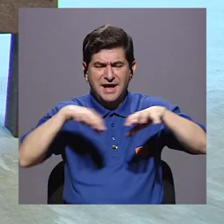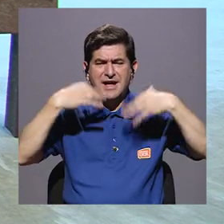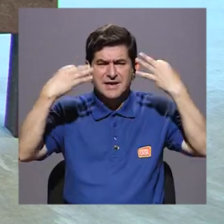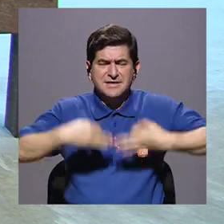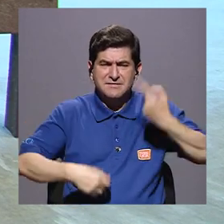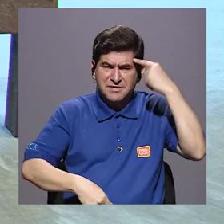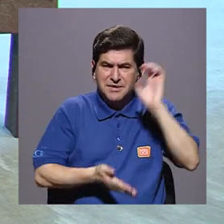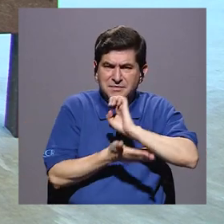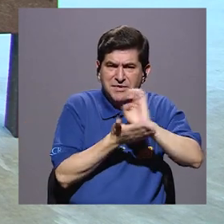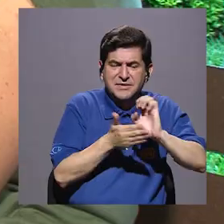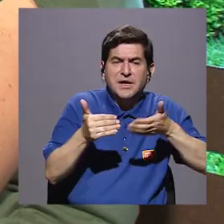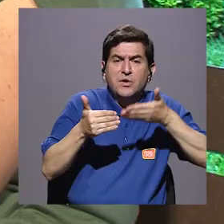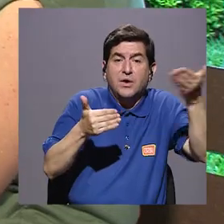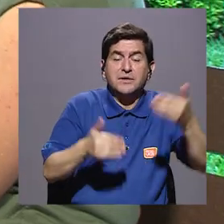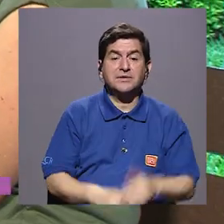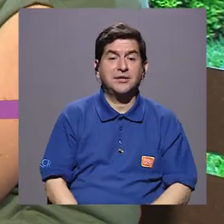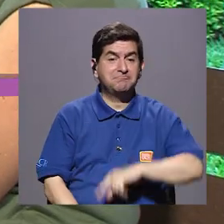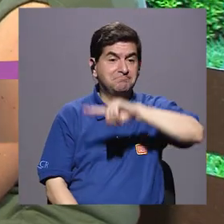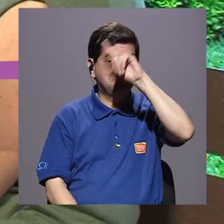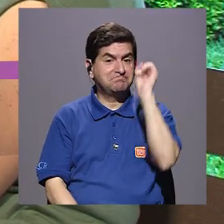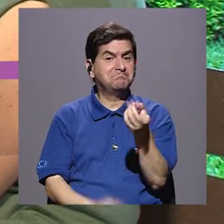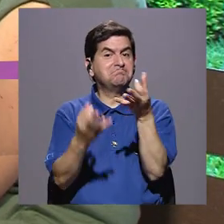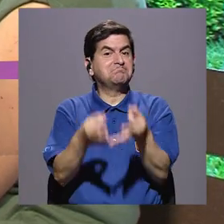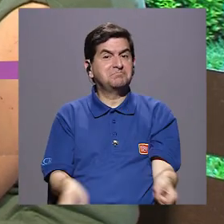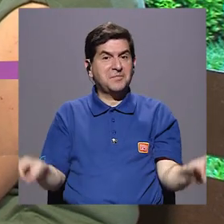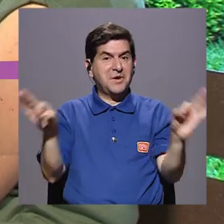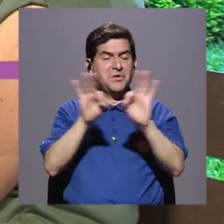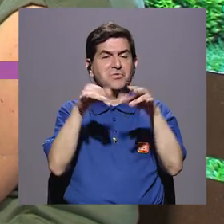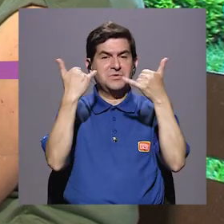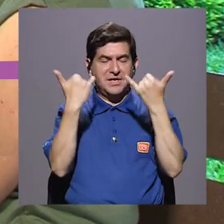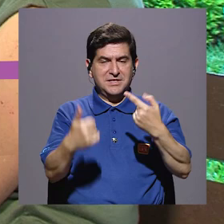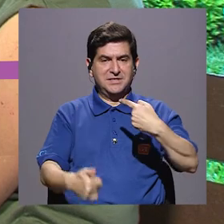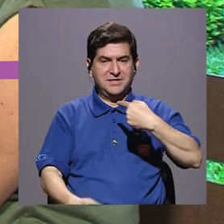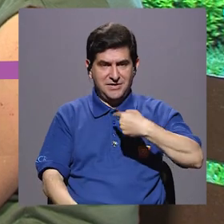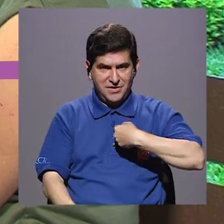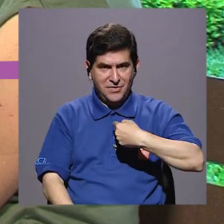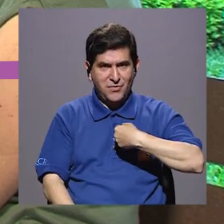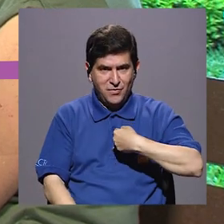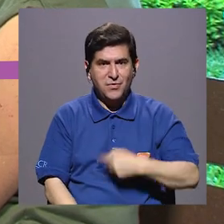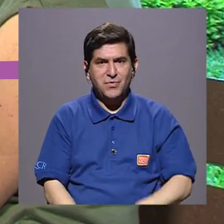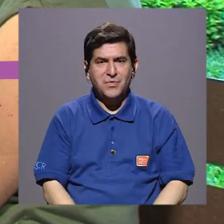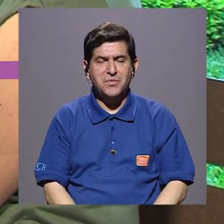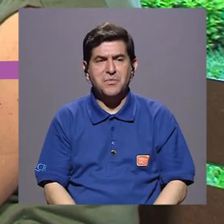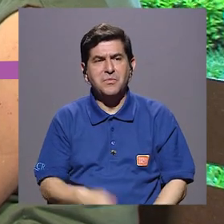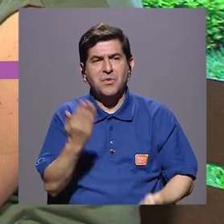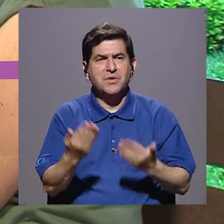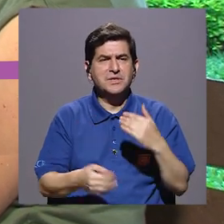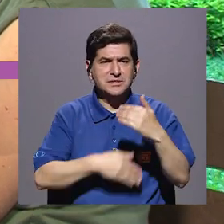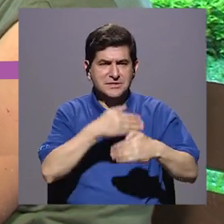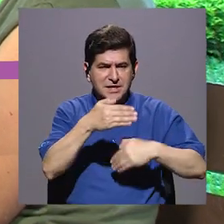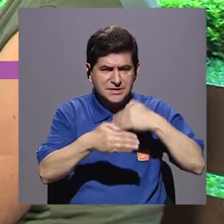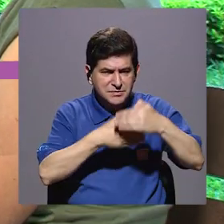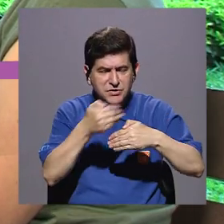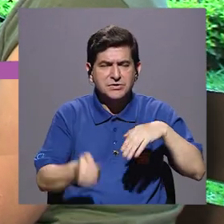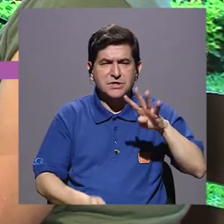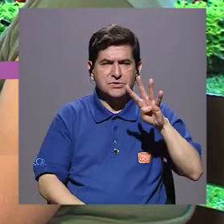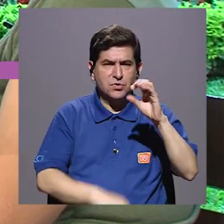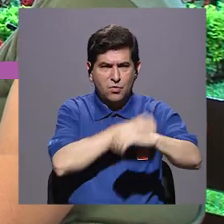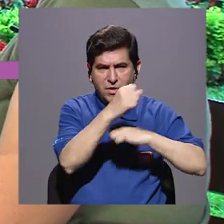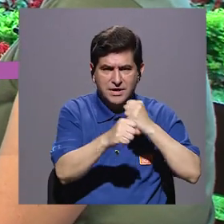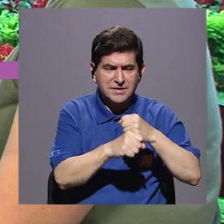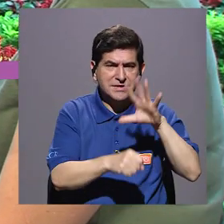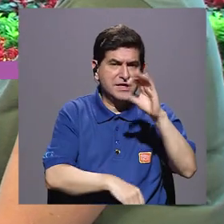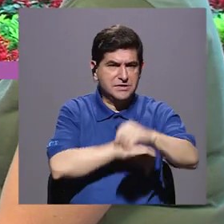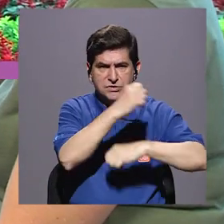sarcopenia? Bueno, la pregunta es muy importante porque realmente uno ya incluso cuando va pasando los 40 añitos, 50 añitos,